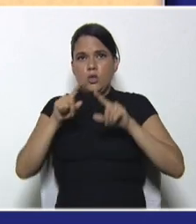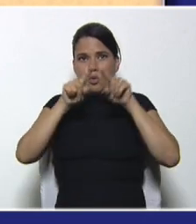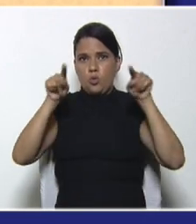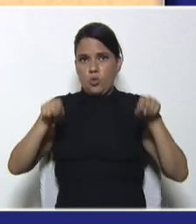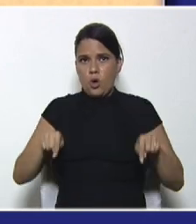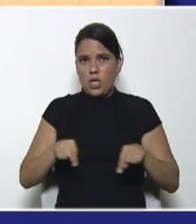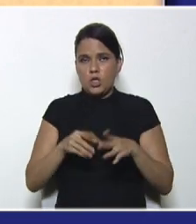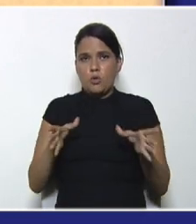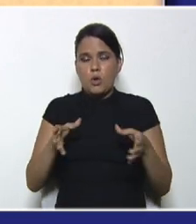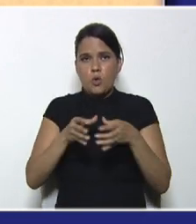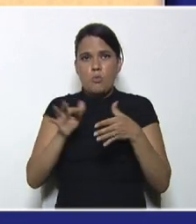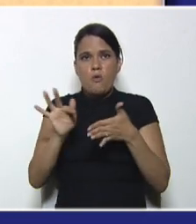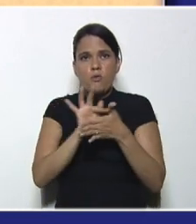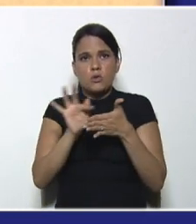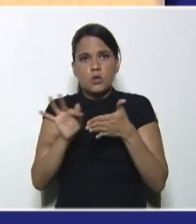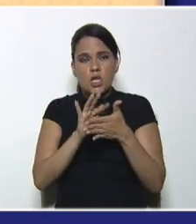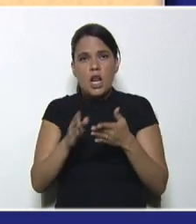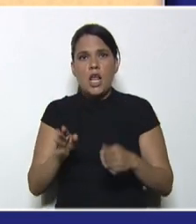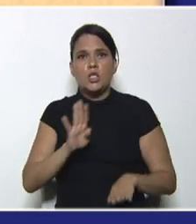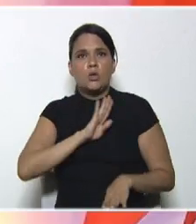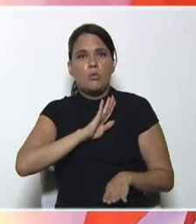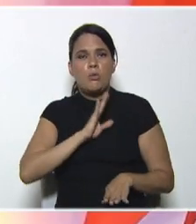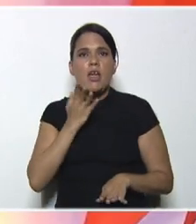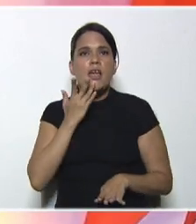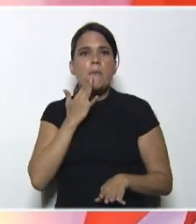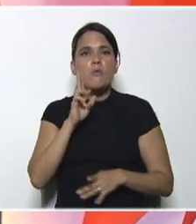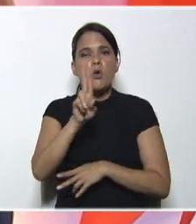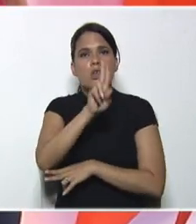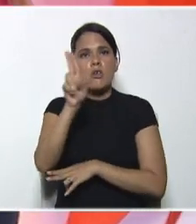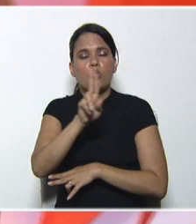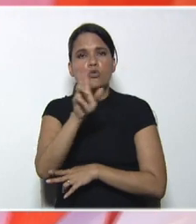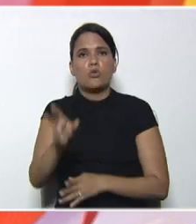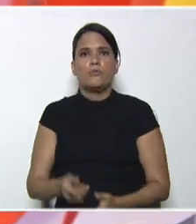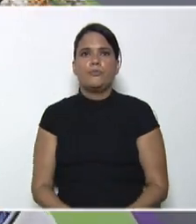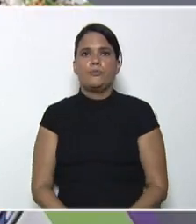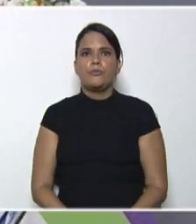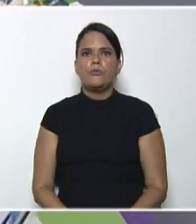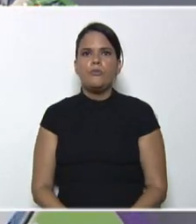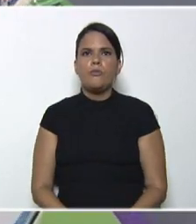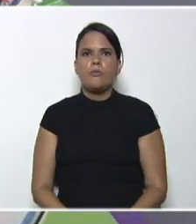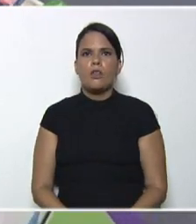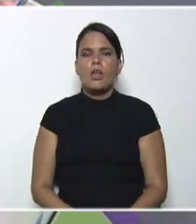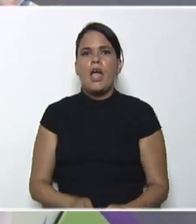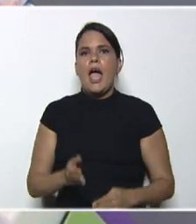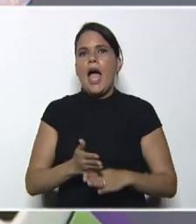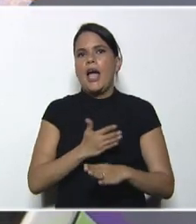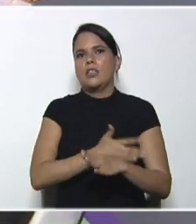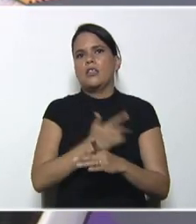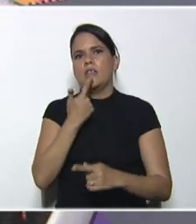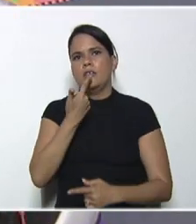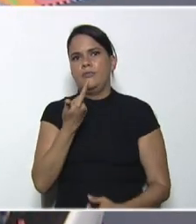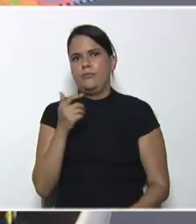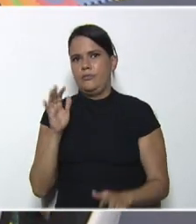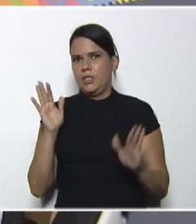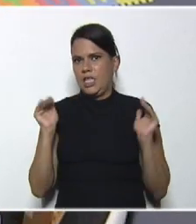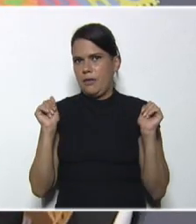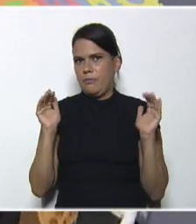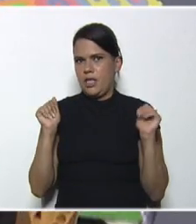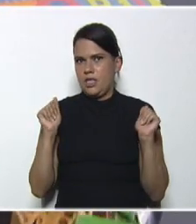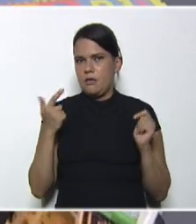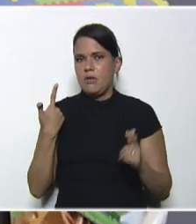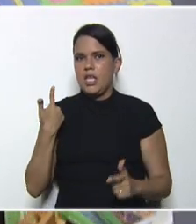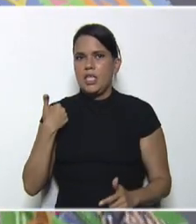funcionales, sus propiedades, ejemplos y usos. Veamos aquí, antes de despedirme, tenemos